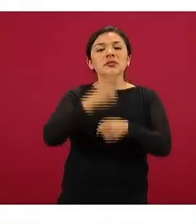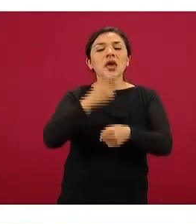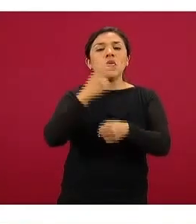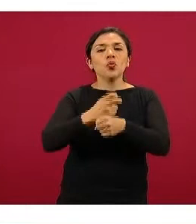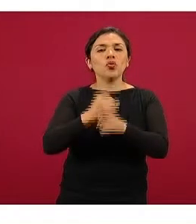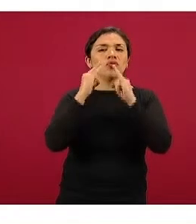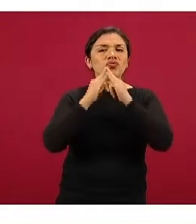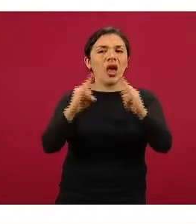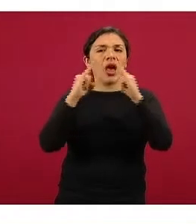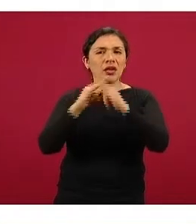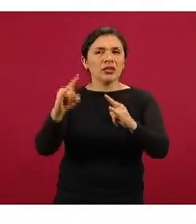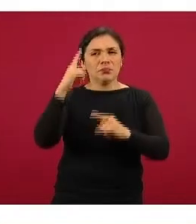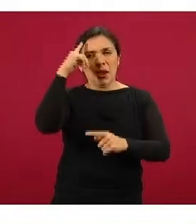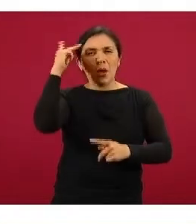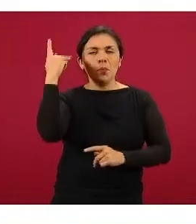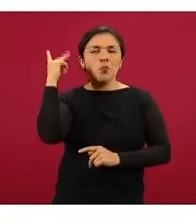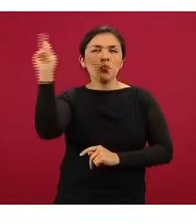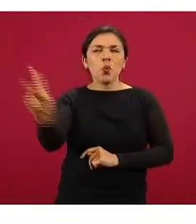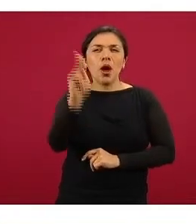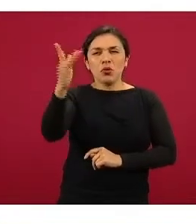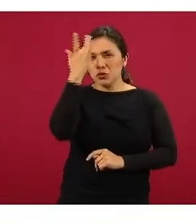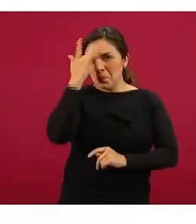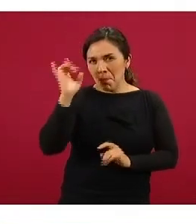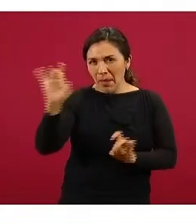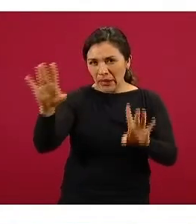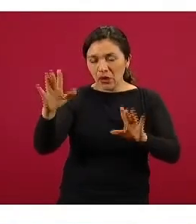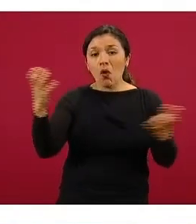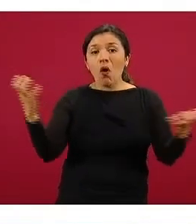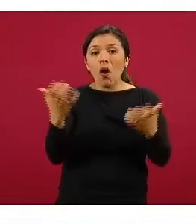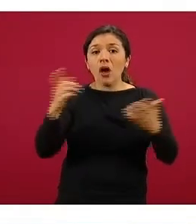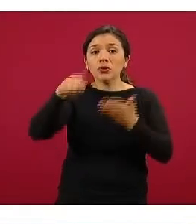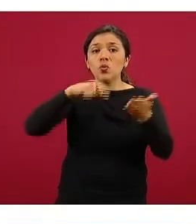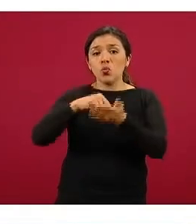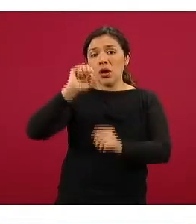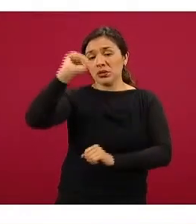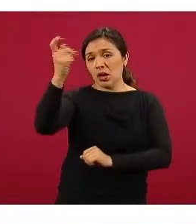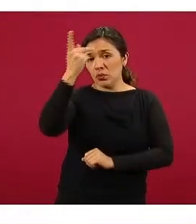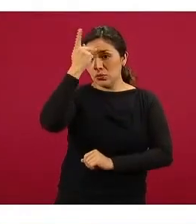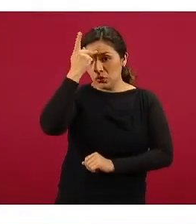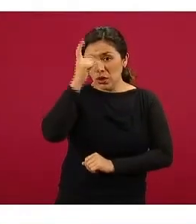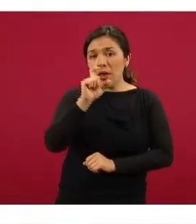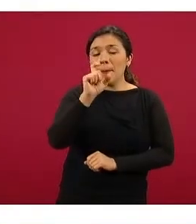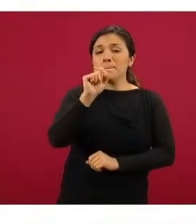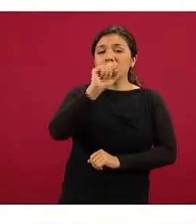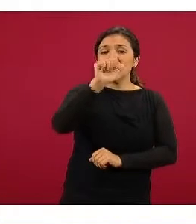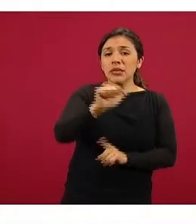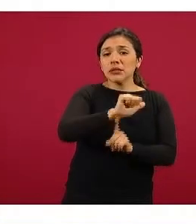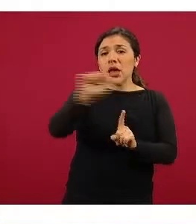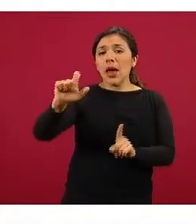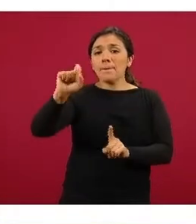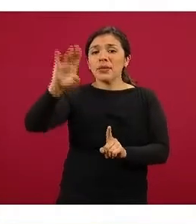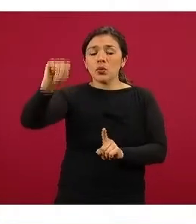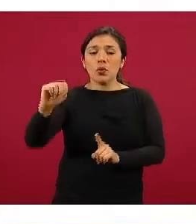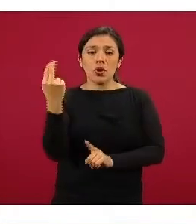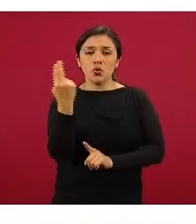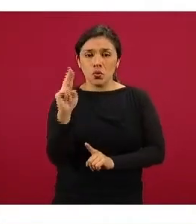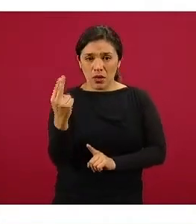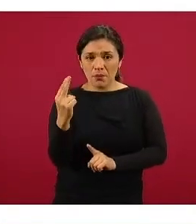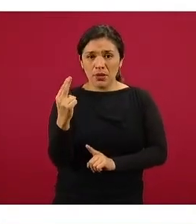del Tianguis Turístico de Pueblos Mágicos, que se llevará a cabo en San Luis Potosí del 26 al 29 de